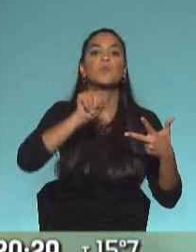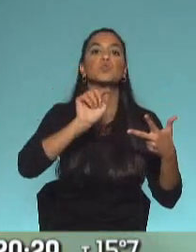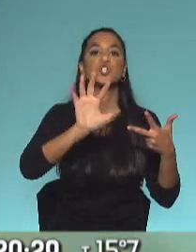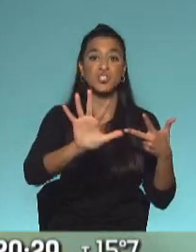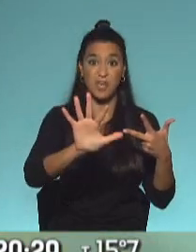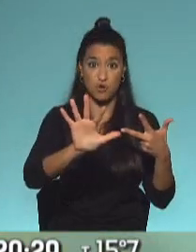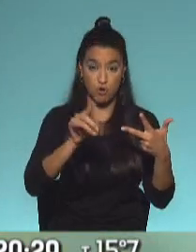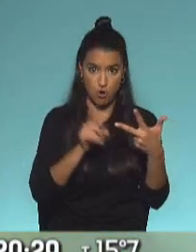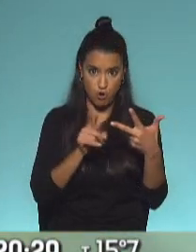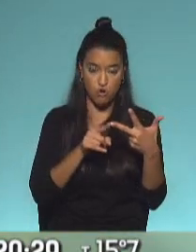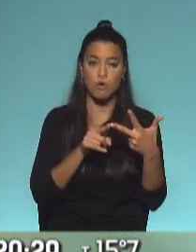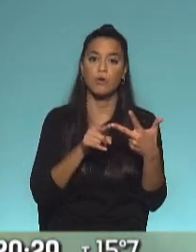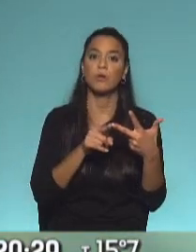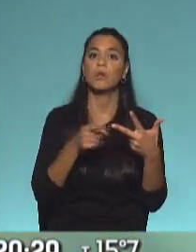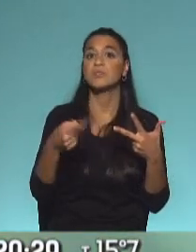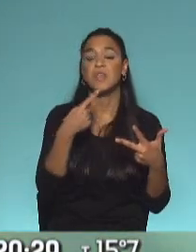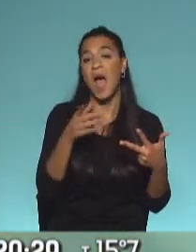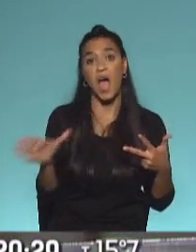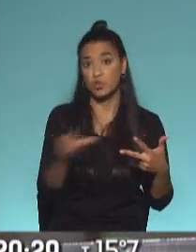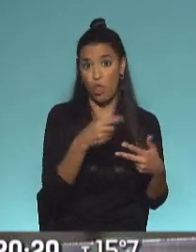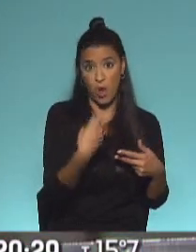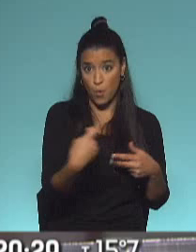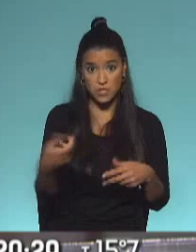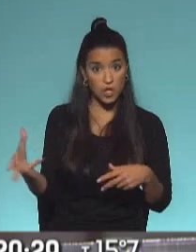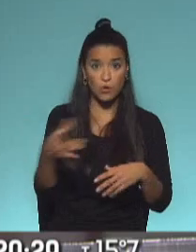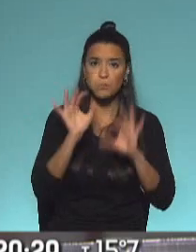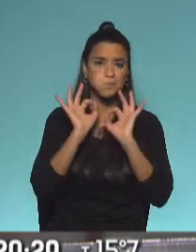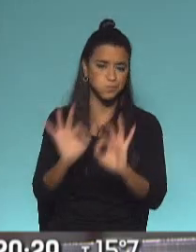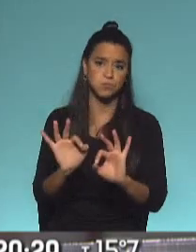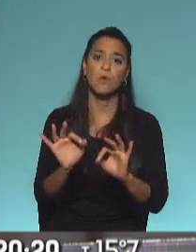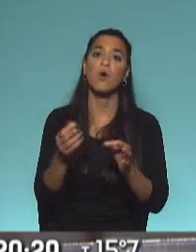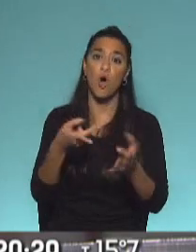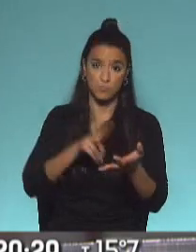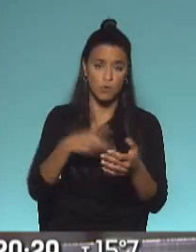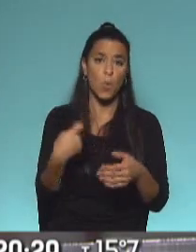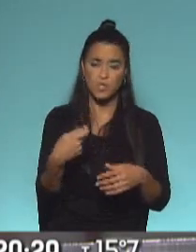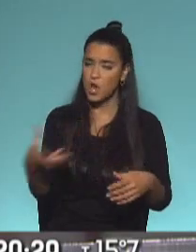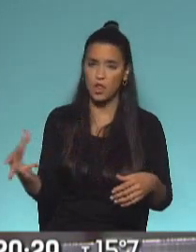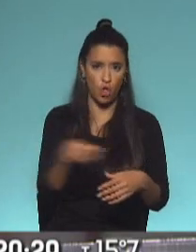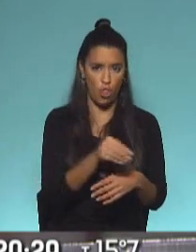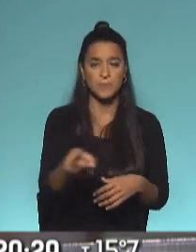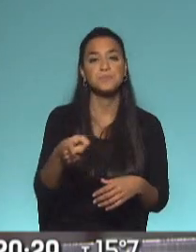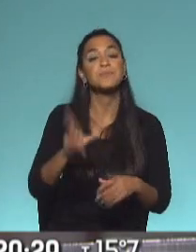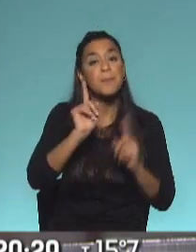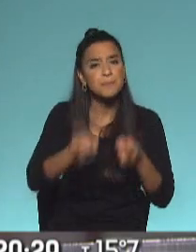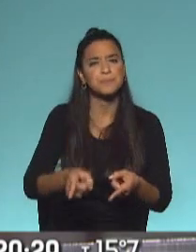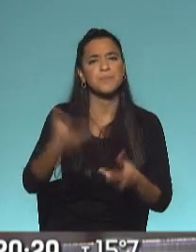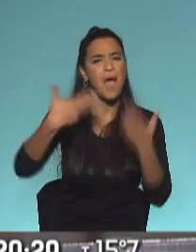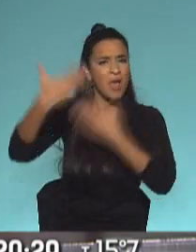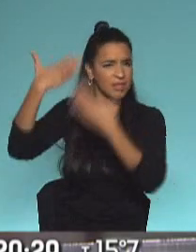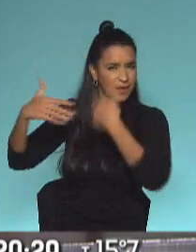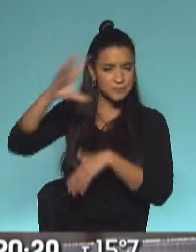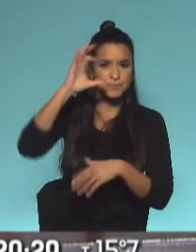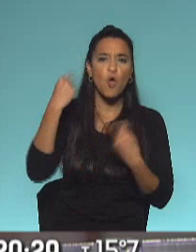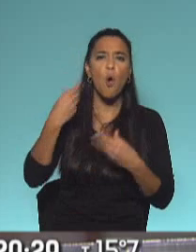7,5%. Que incluye otra vez a todas las jubilaciones, ¿verdad? Que esta sí incluye nuevamente a todas las jubilaciones. Y recordemos un poco lo que fue la cronología